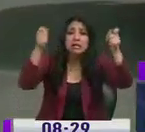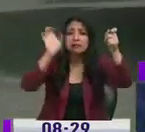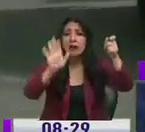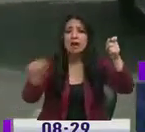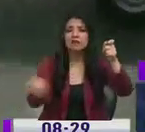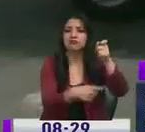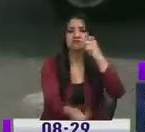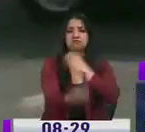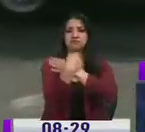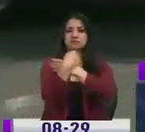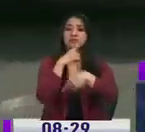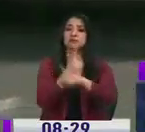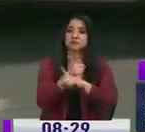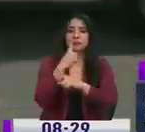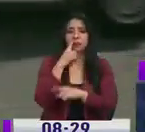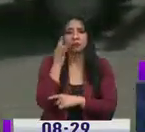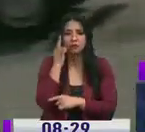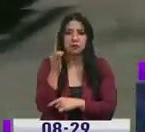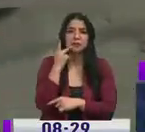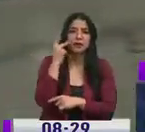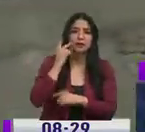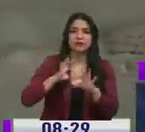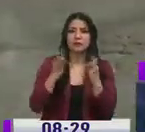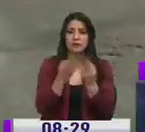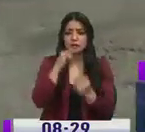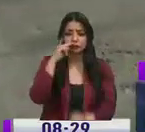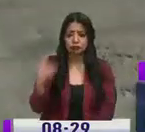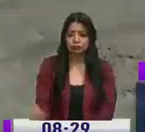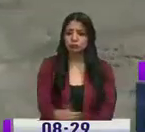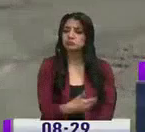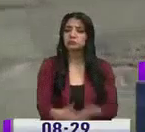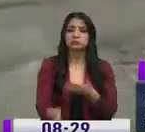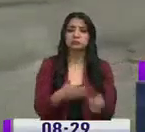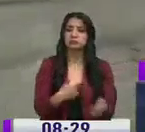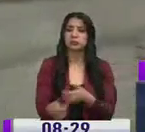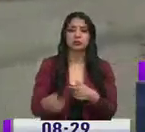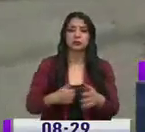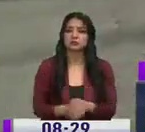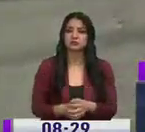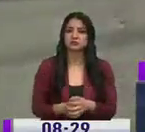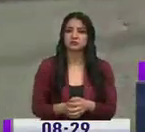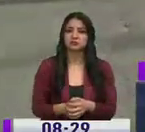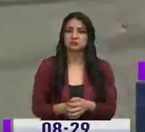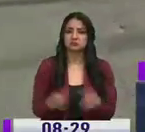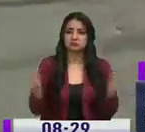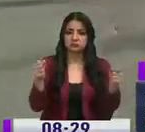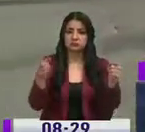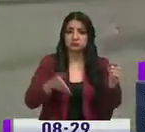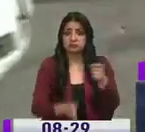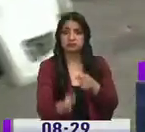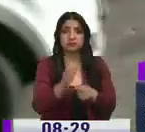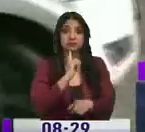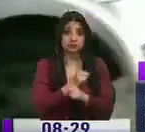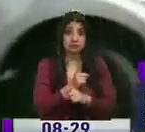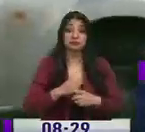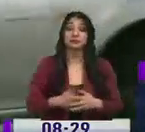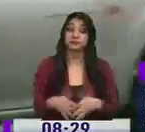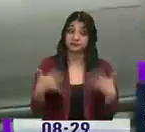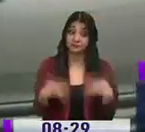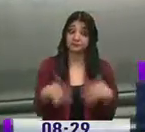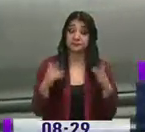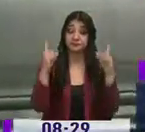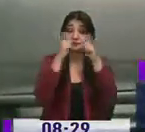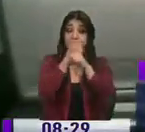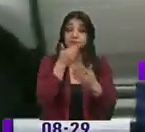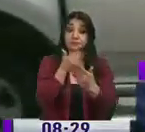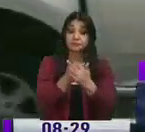mujeres, señoras, padres de familia con niños pequeños. Han sido casi atropellados. Terrible esta situación.